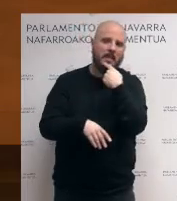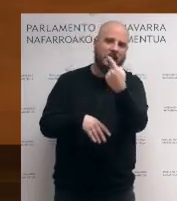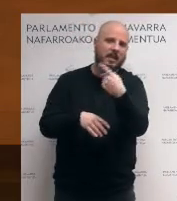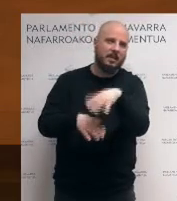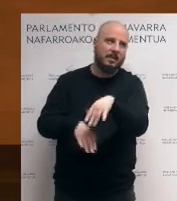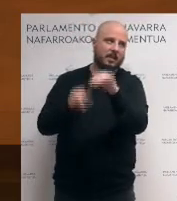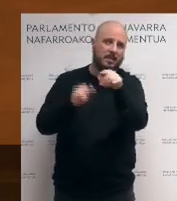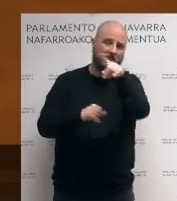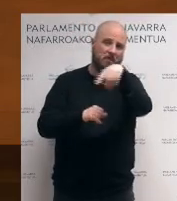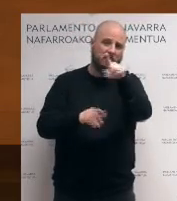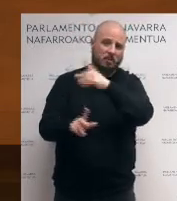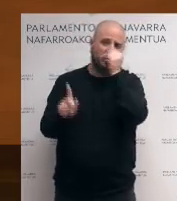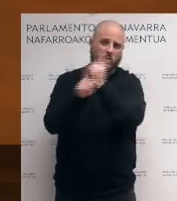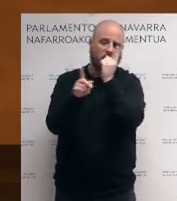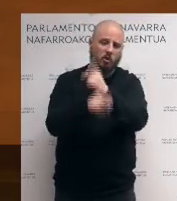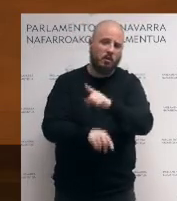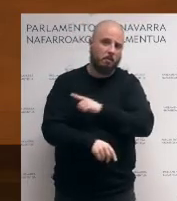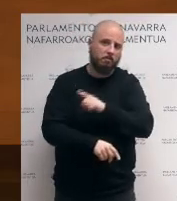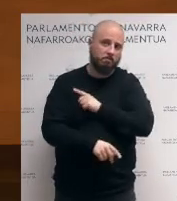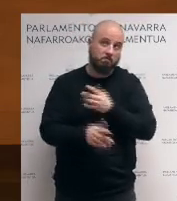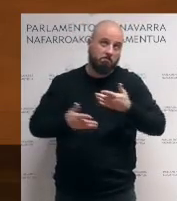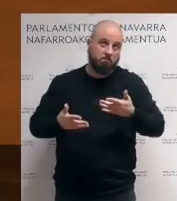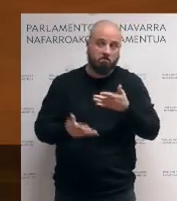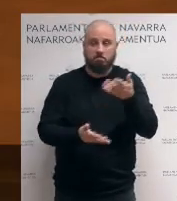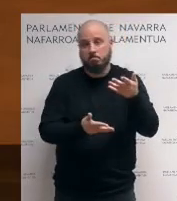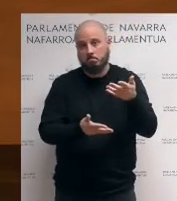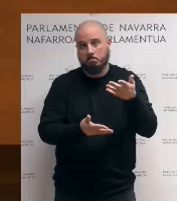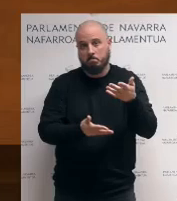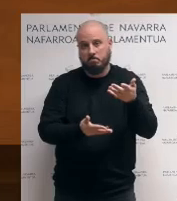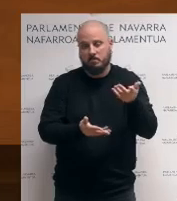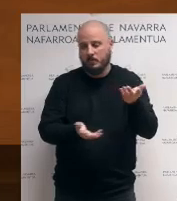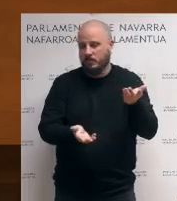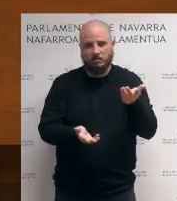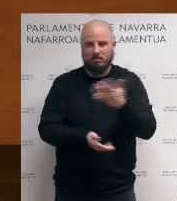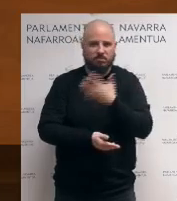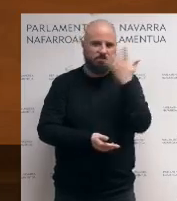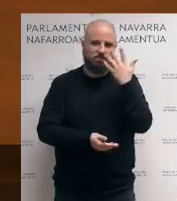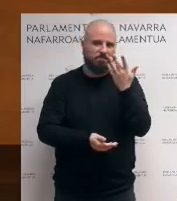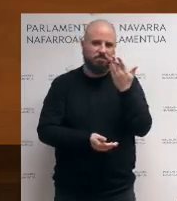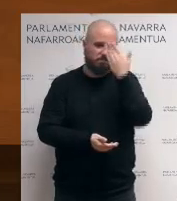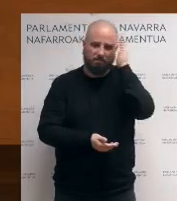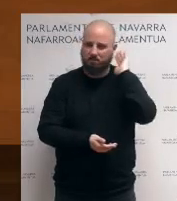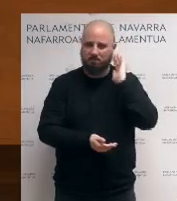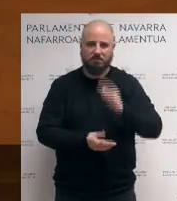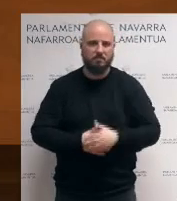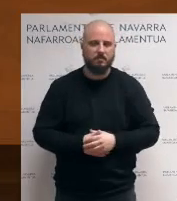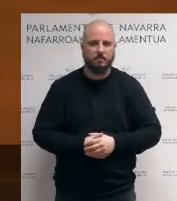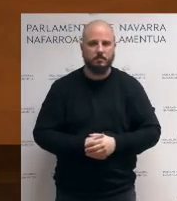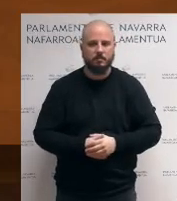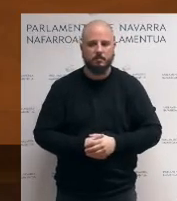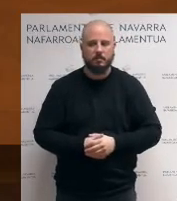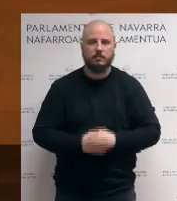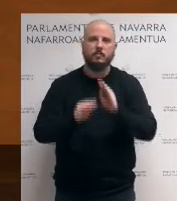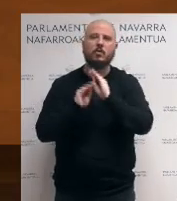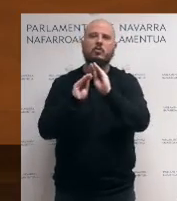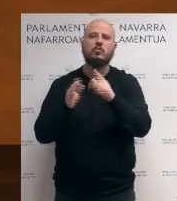que ustedes vayan de antibelicistas y antimilitaristas, pues es un cinismo que sobrecoge. Lo peor de su moción